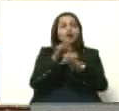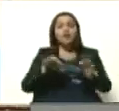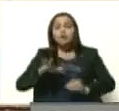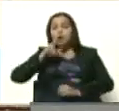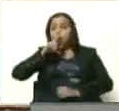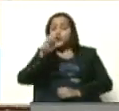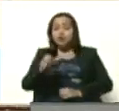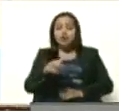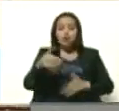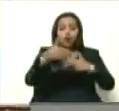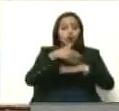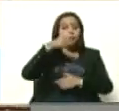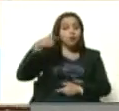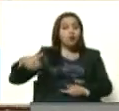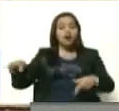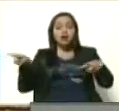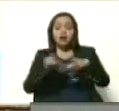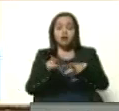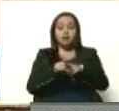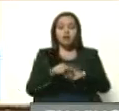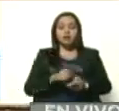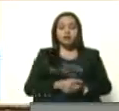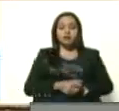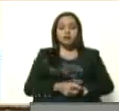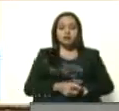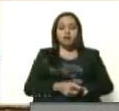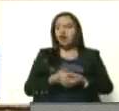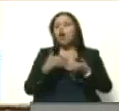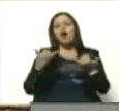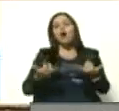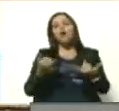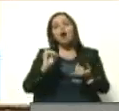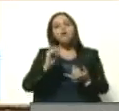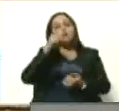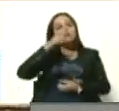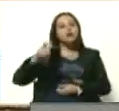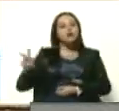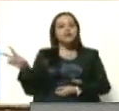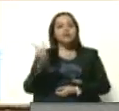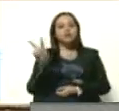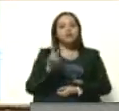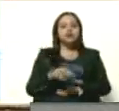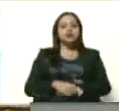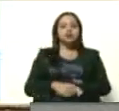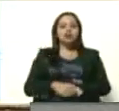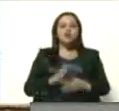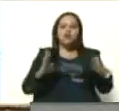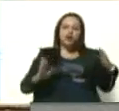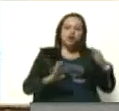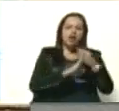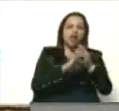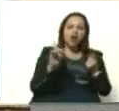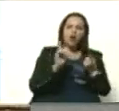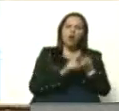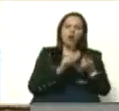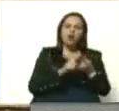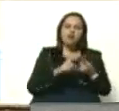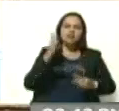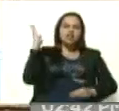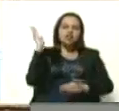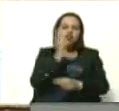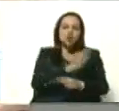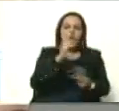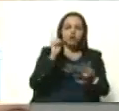brutal como a las que fue sometido el pueblo de Venezuela, en forma de bloqueo, en forma de